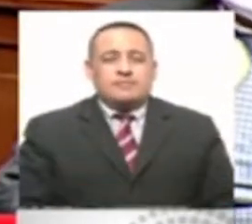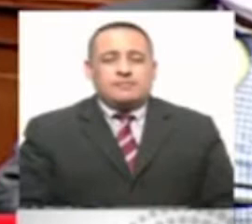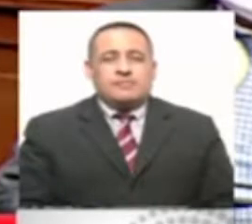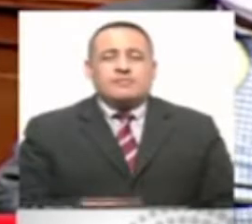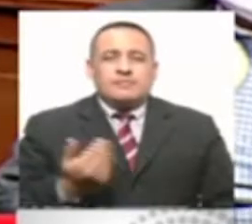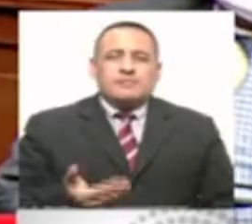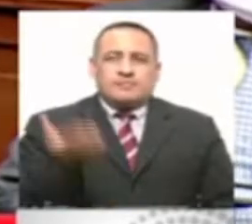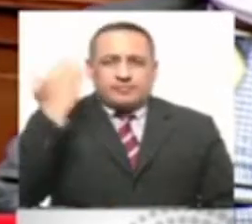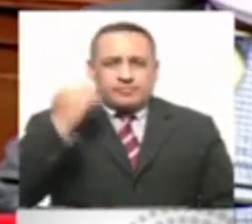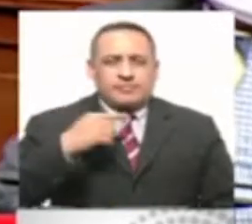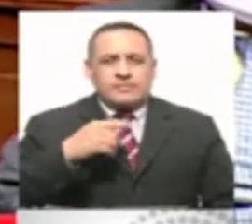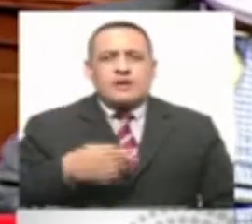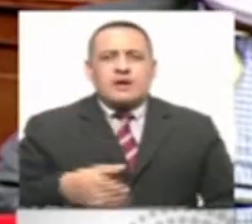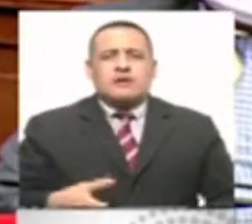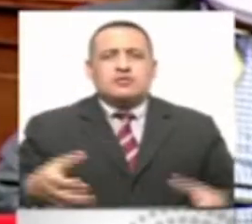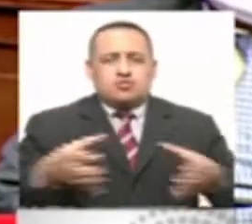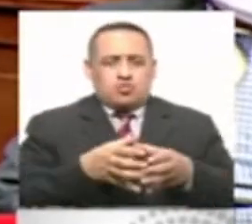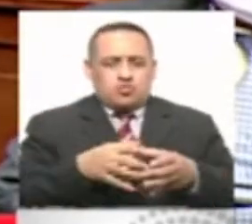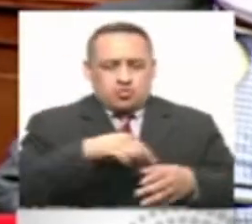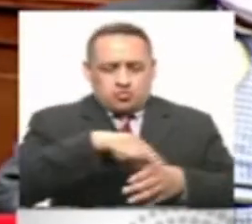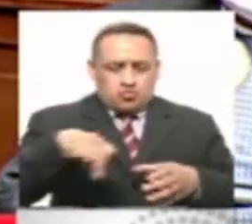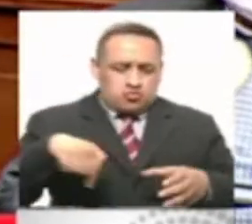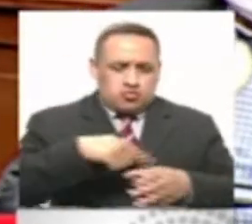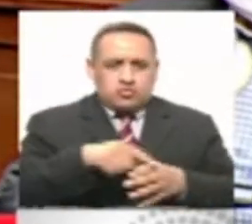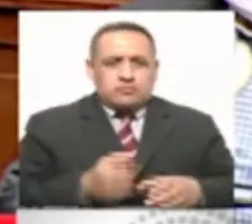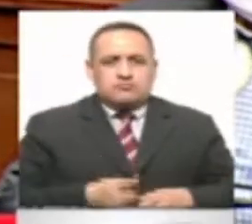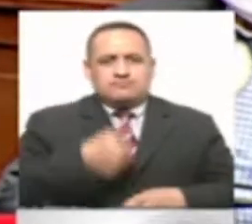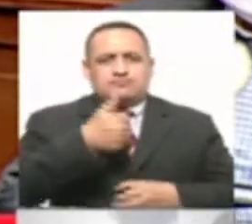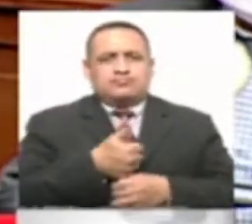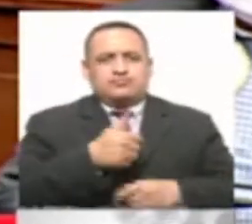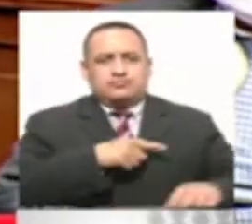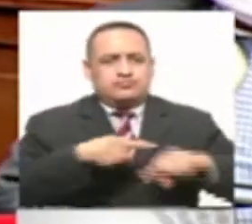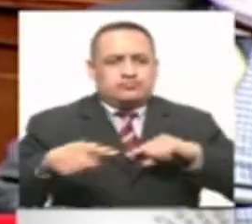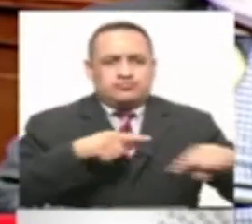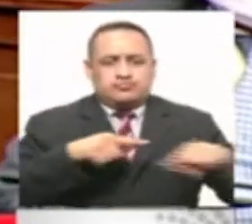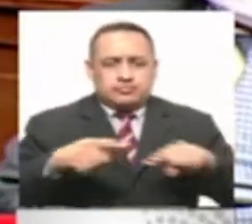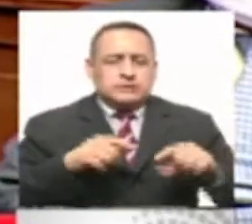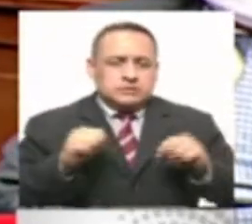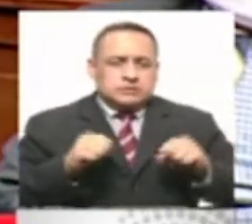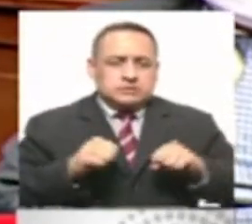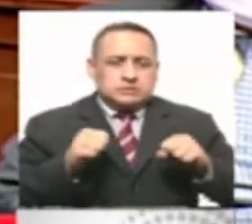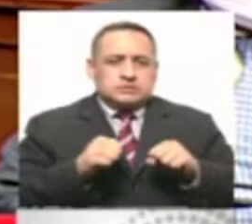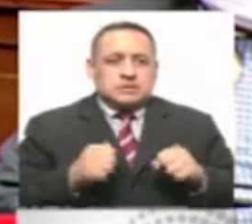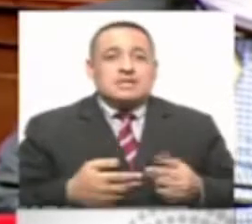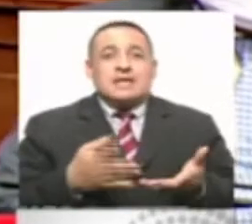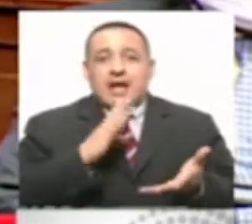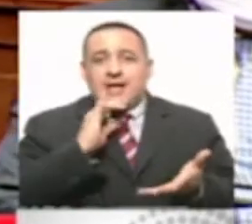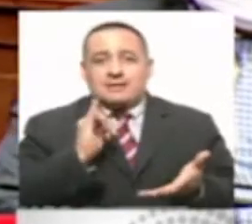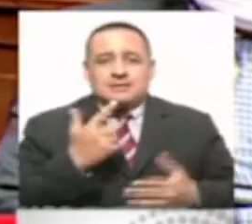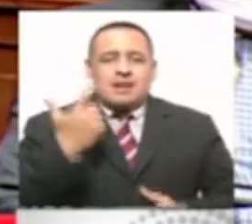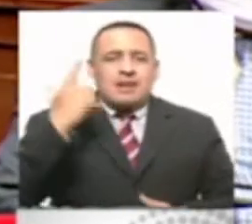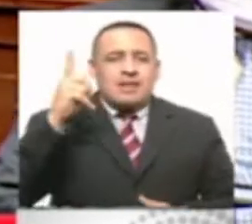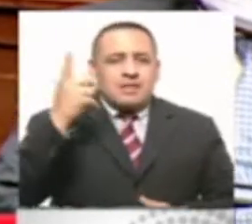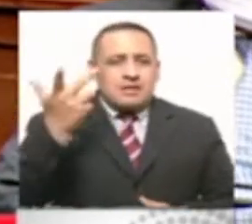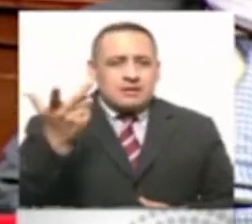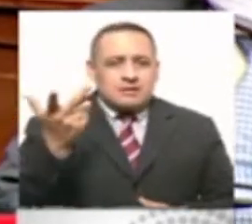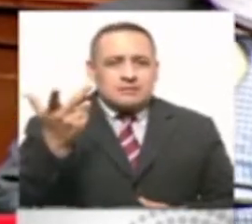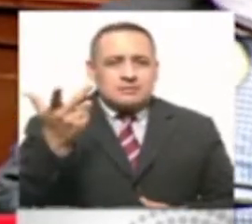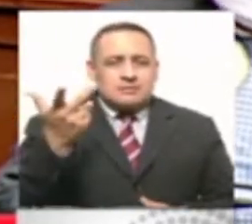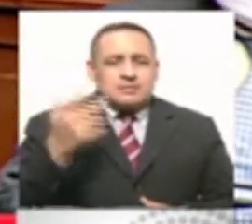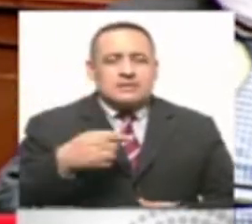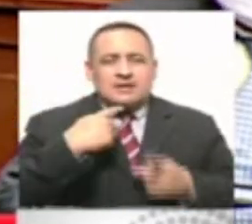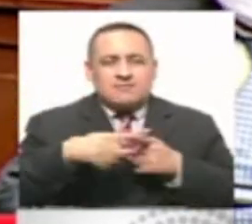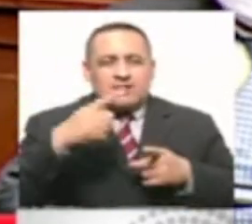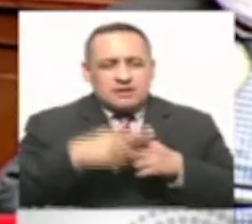ha sido dirigente sindical y como dirigente sindical tenía que liderar en